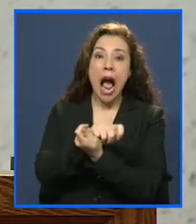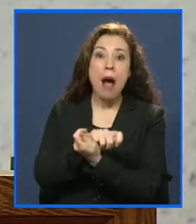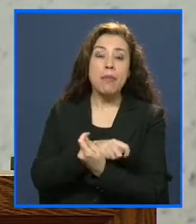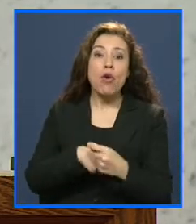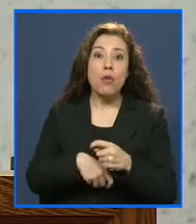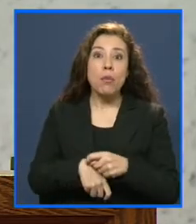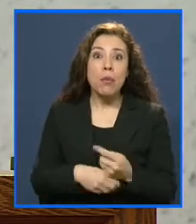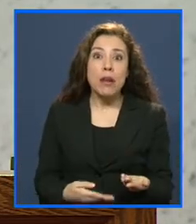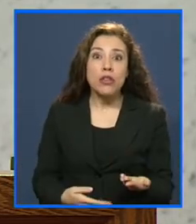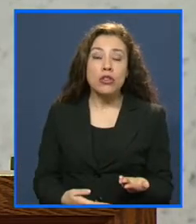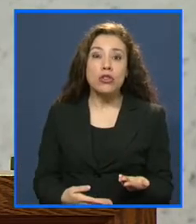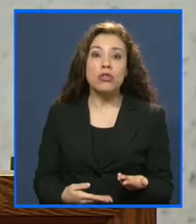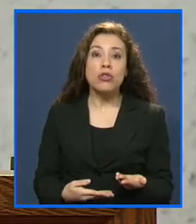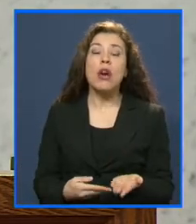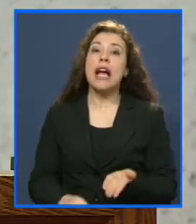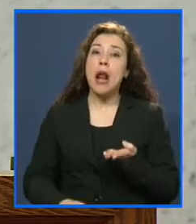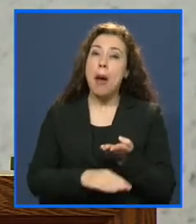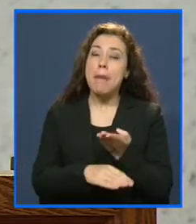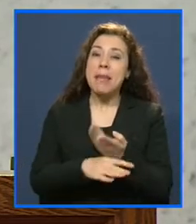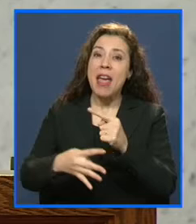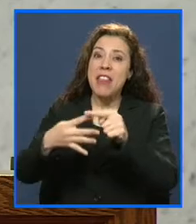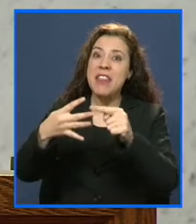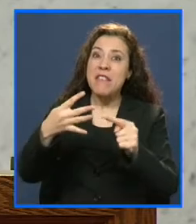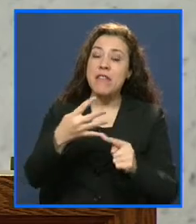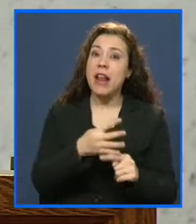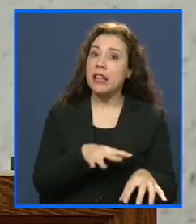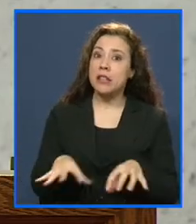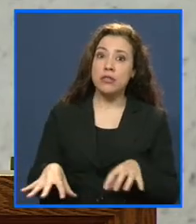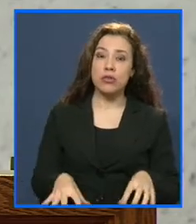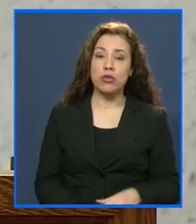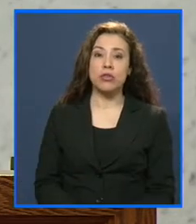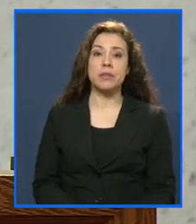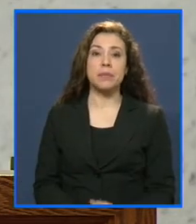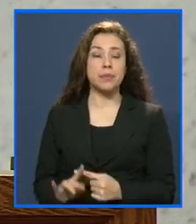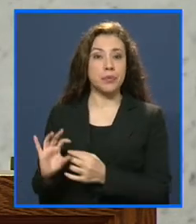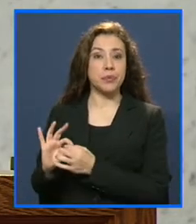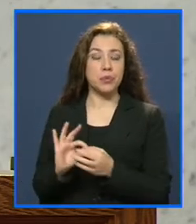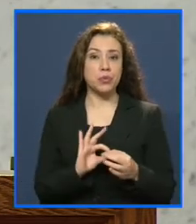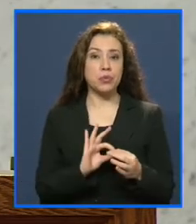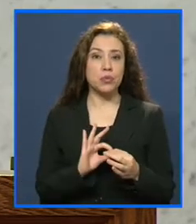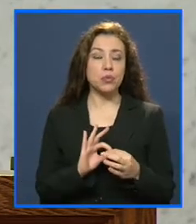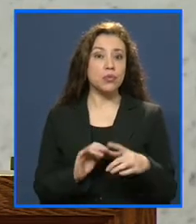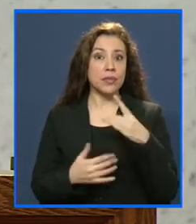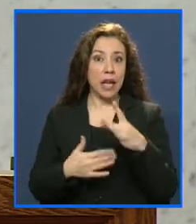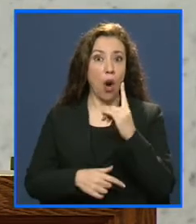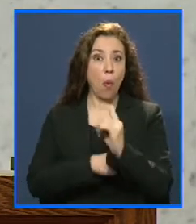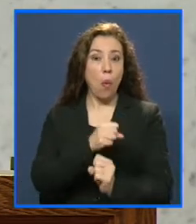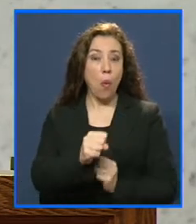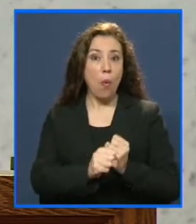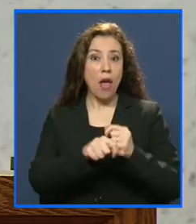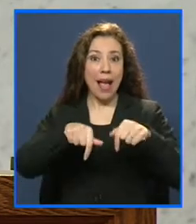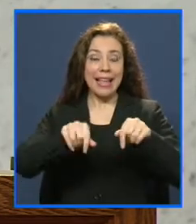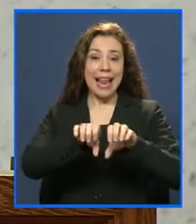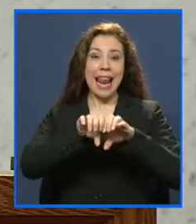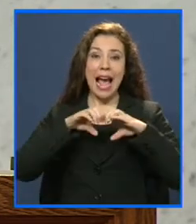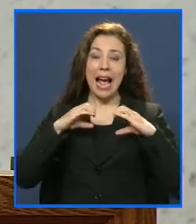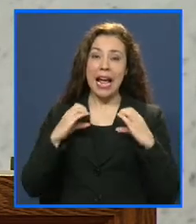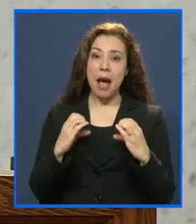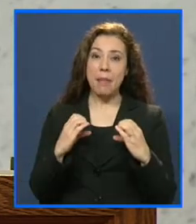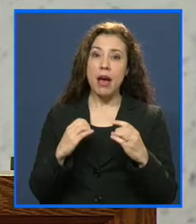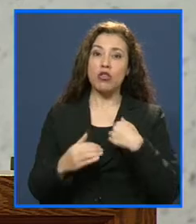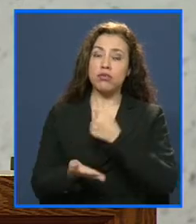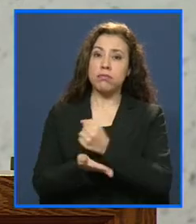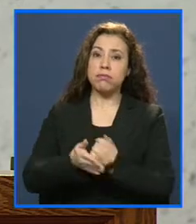que nos está interpelando en múltiples direcciones por ello desde hace un año en esta corporación hemos